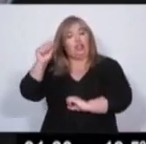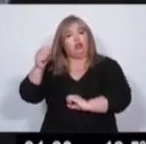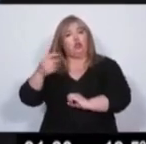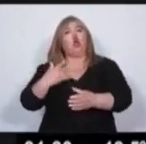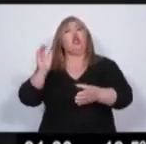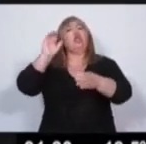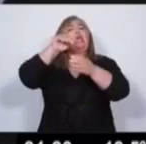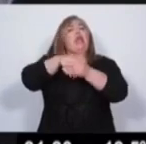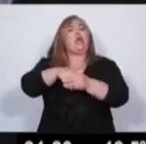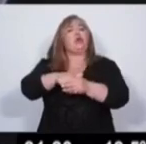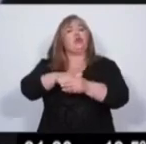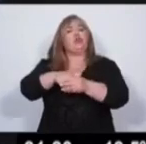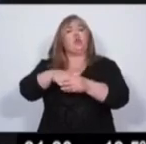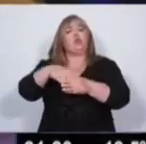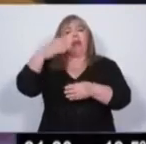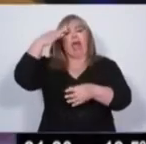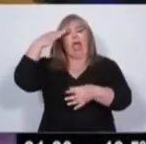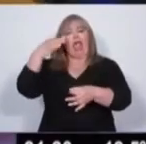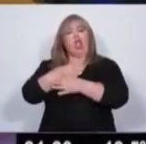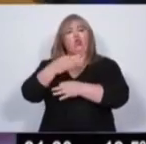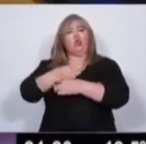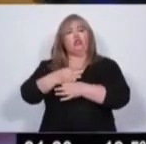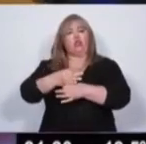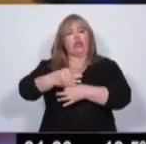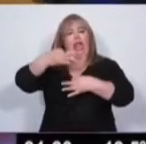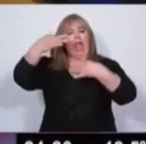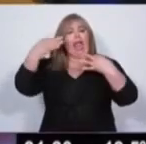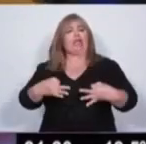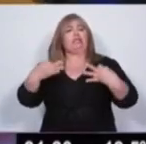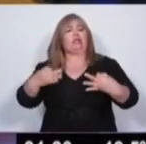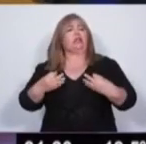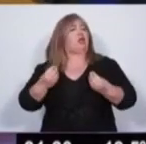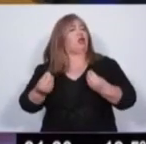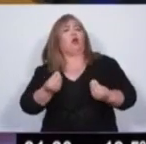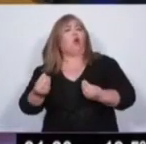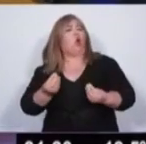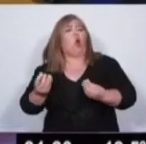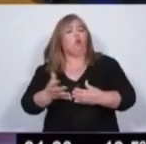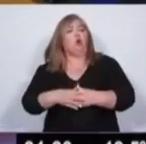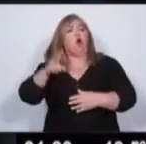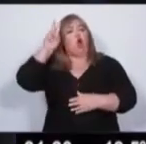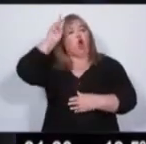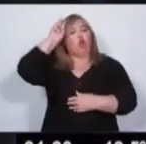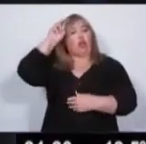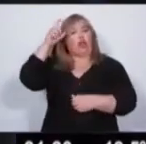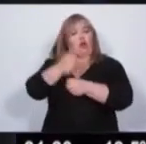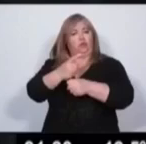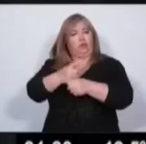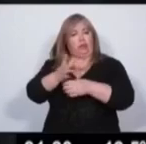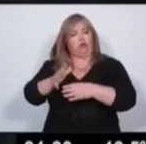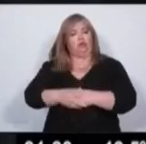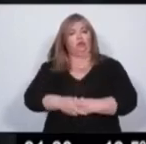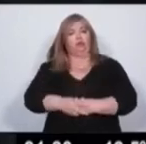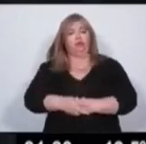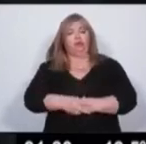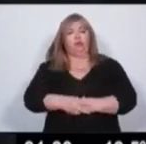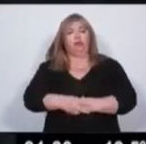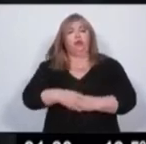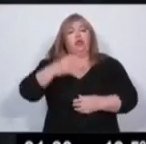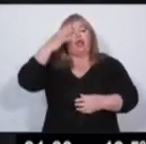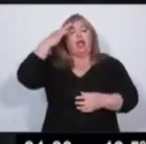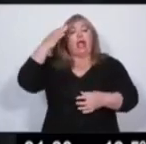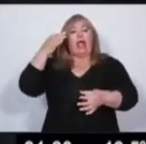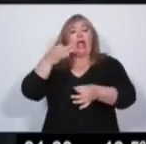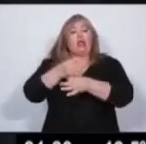educativa comenzamos dándole lugar para la el debate a Alfredo Cornejo la educación es